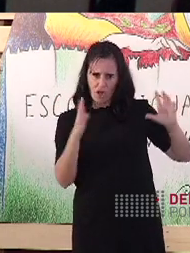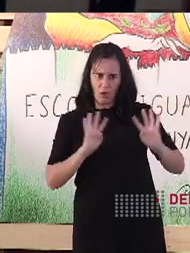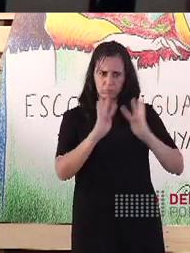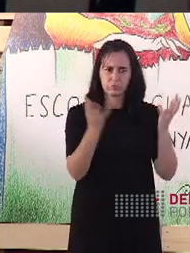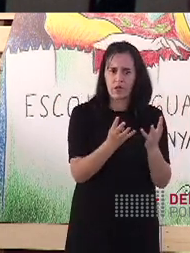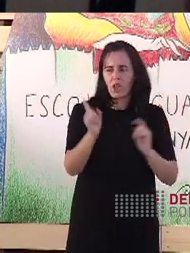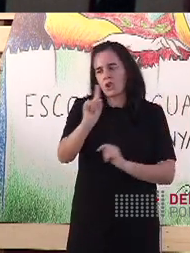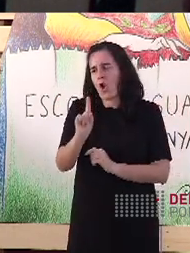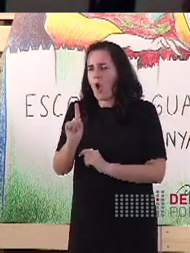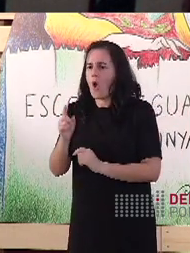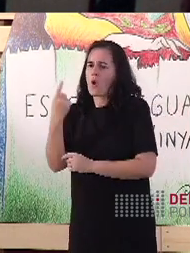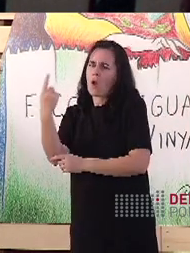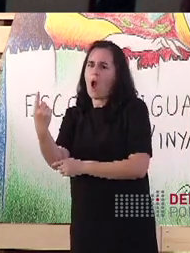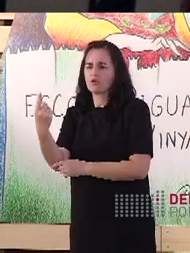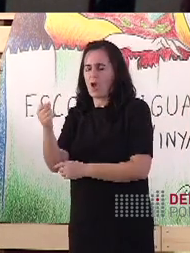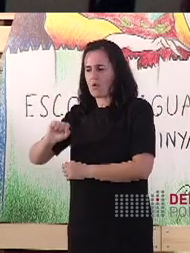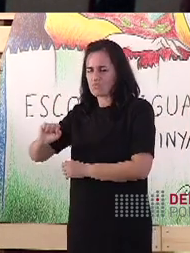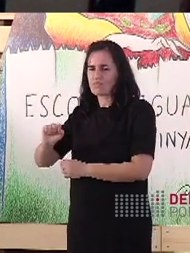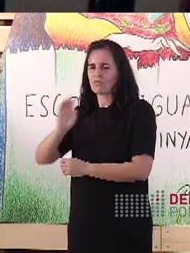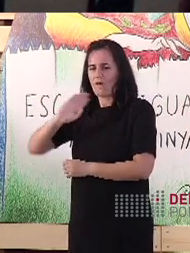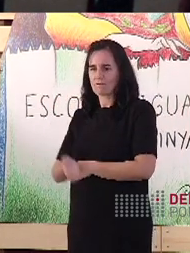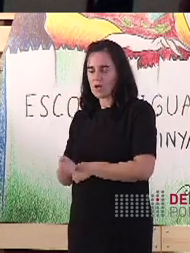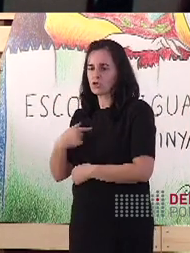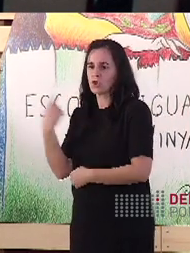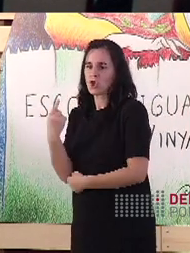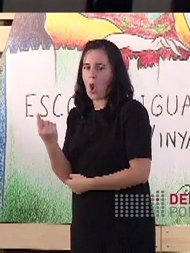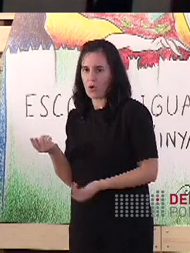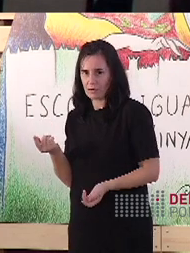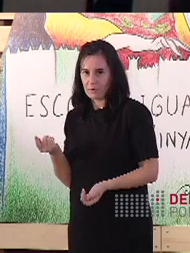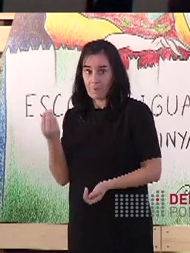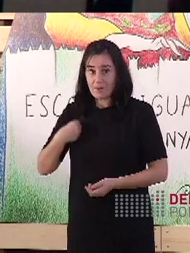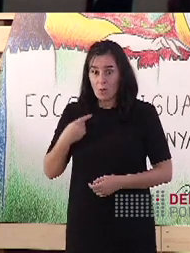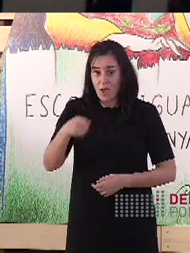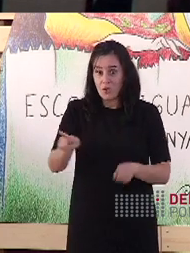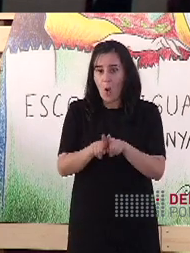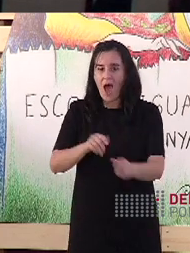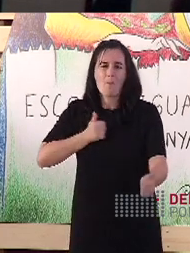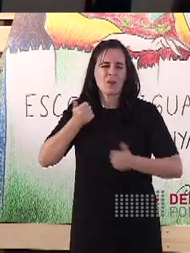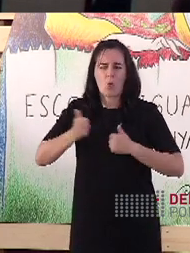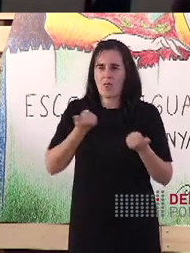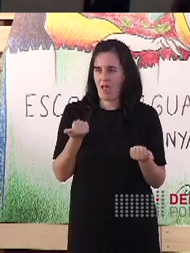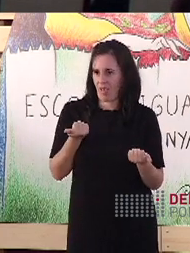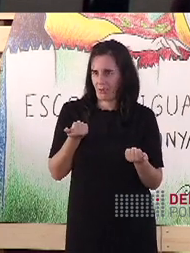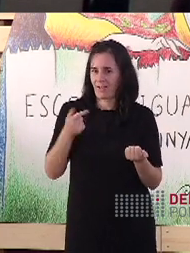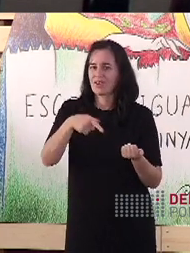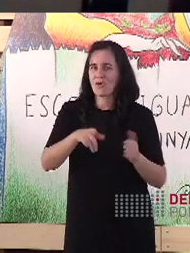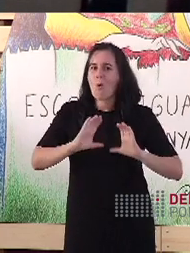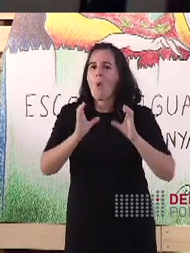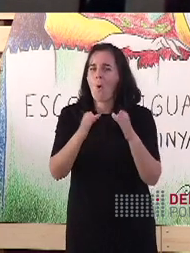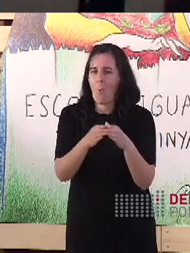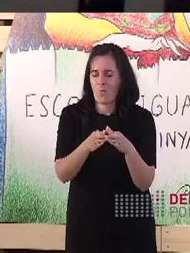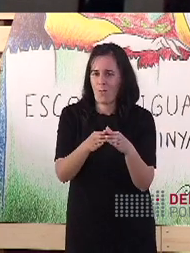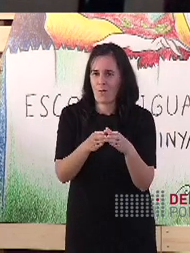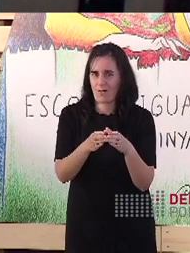yo solo, creo que decía el prenda. Eso es la masculinidad, eso es el grupo, eso es porque la fratría. Es que ellos están ahí ellos mirándose. No